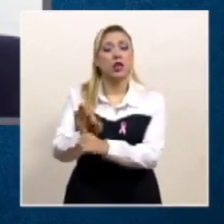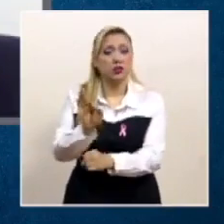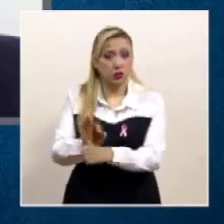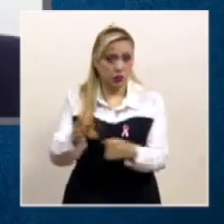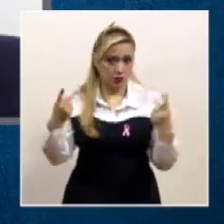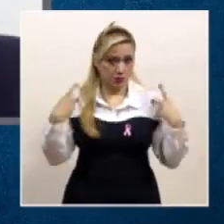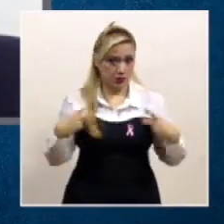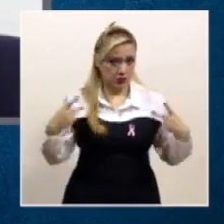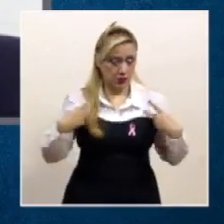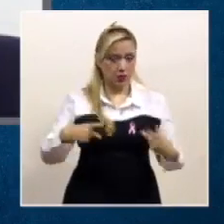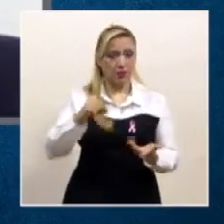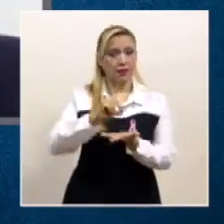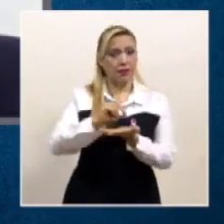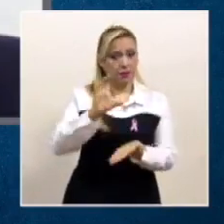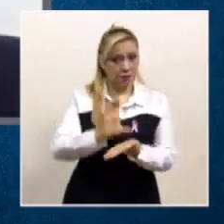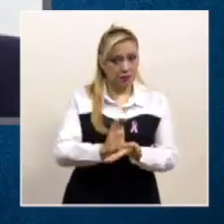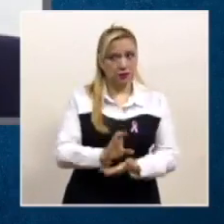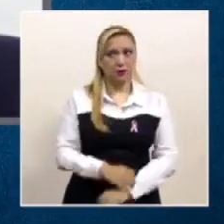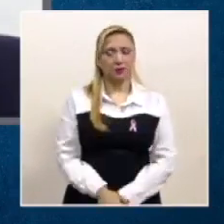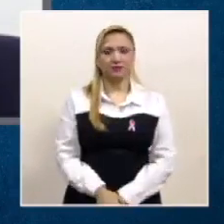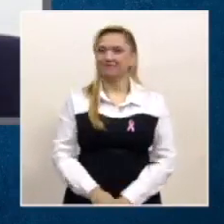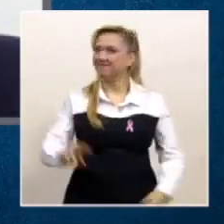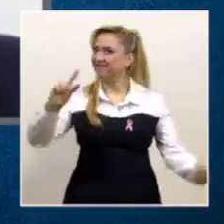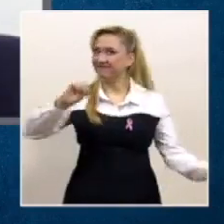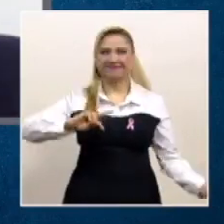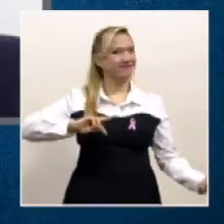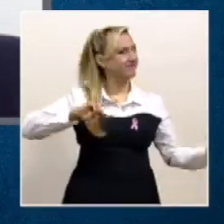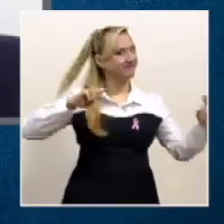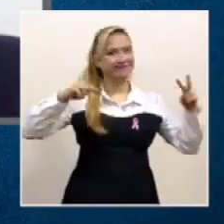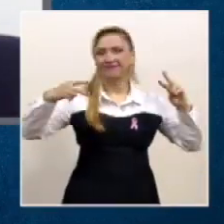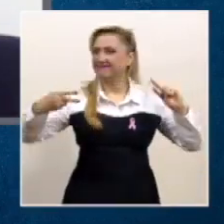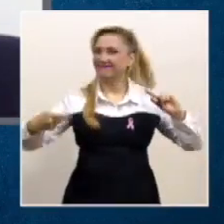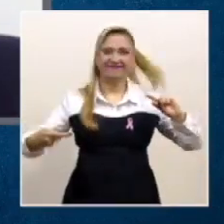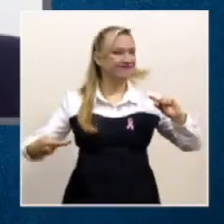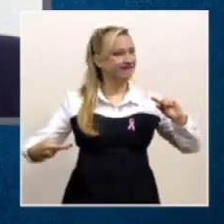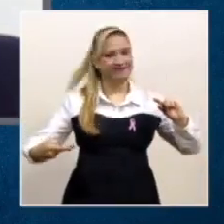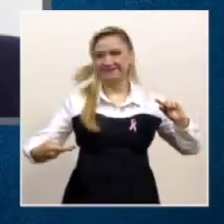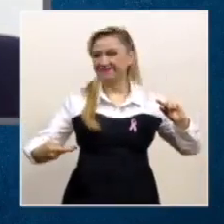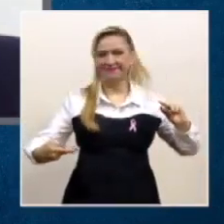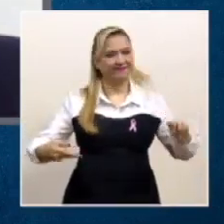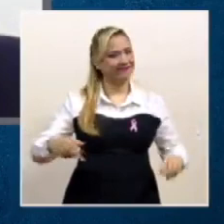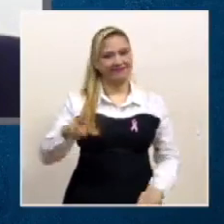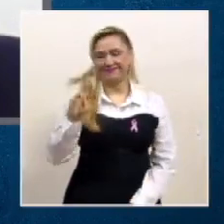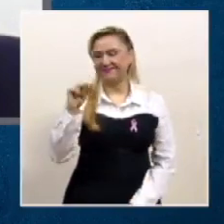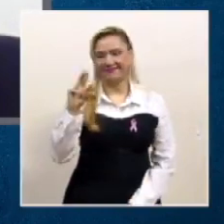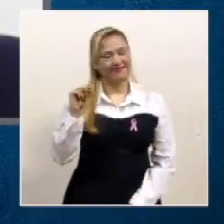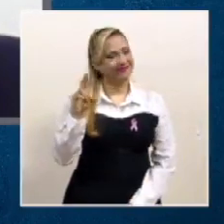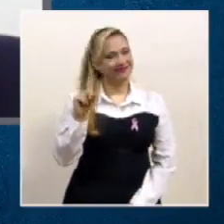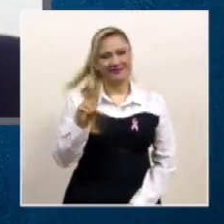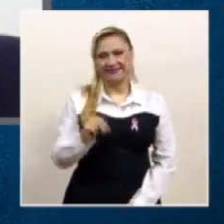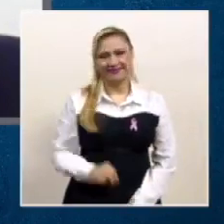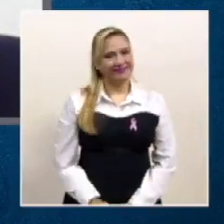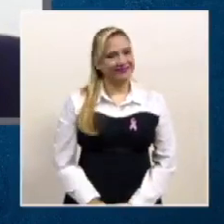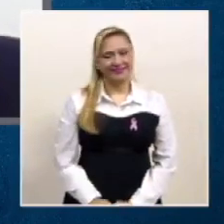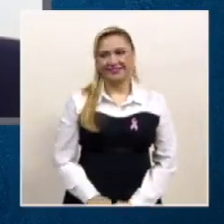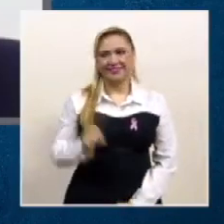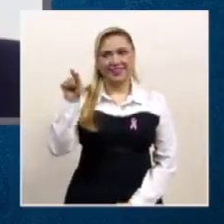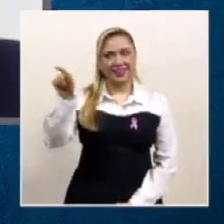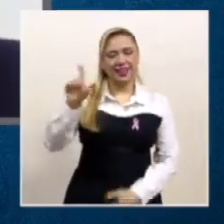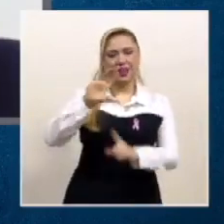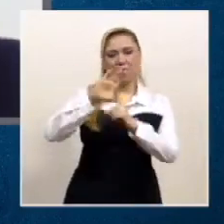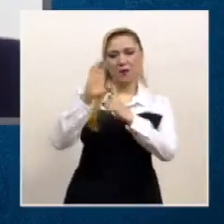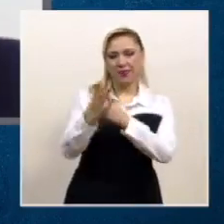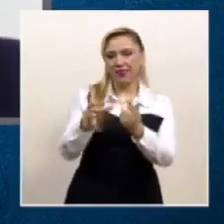las personas con discapacidad. La verdad es que eso nos ha dicho tanto el Comité